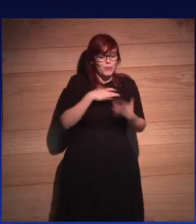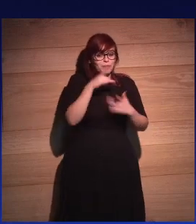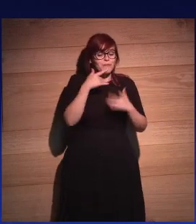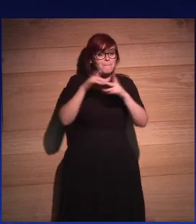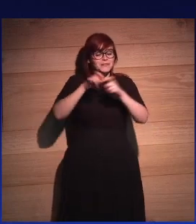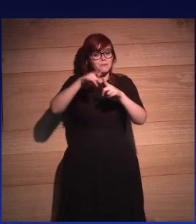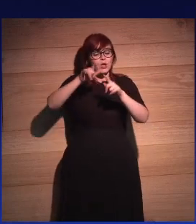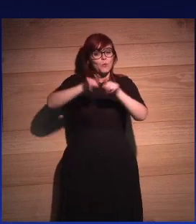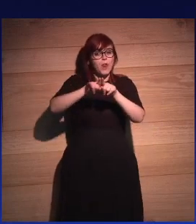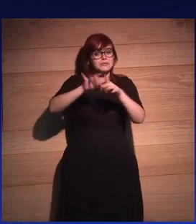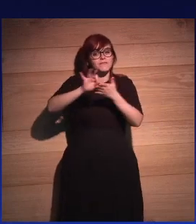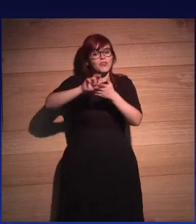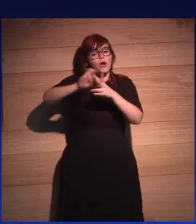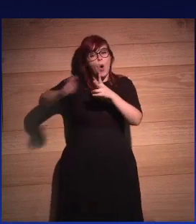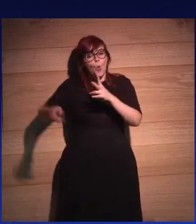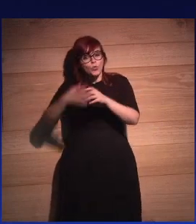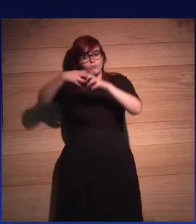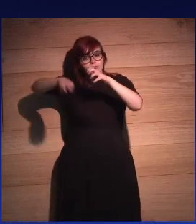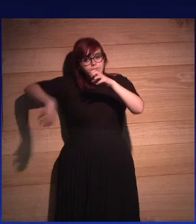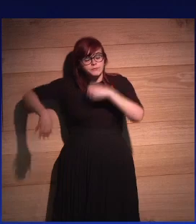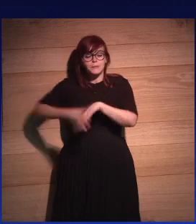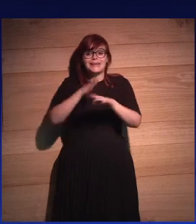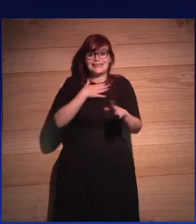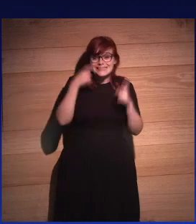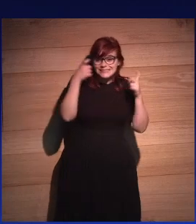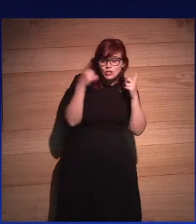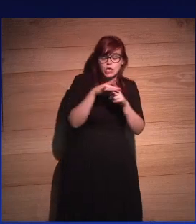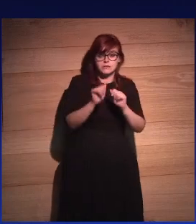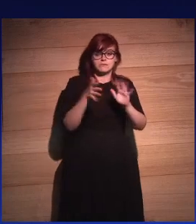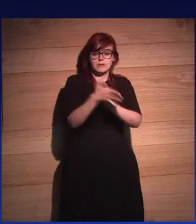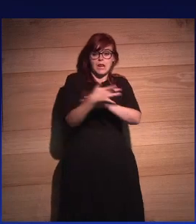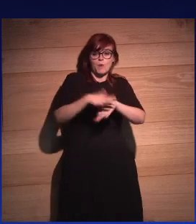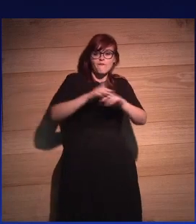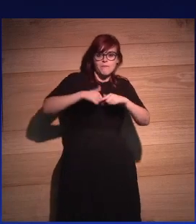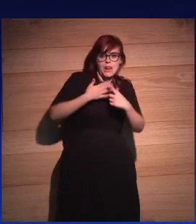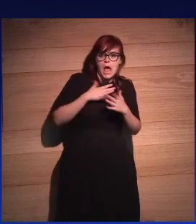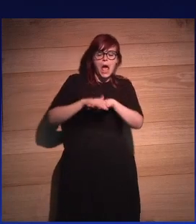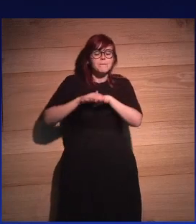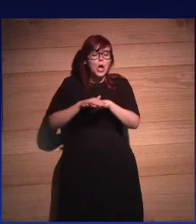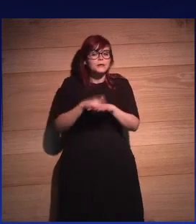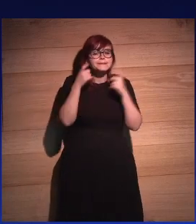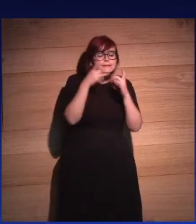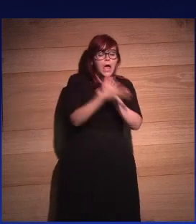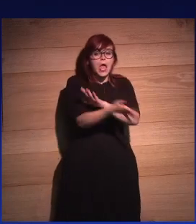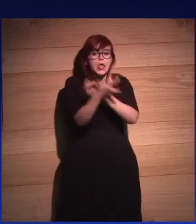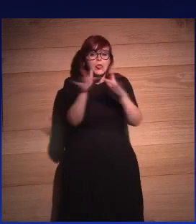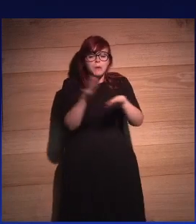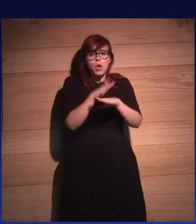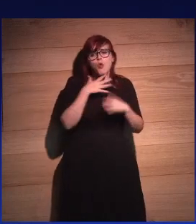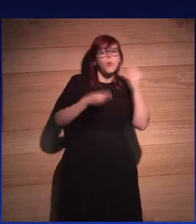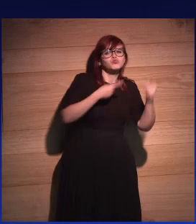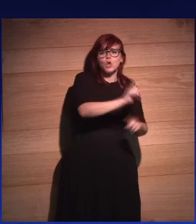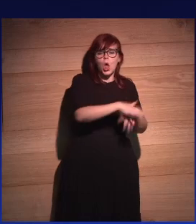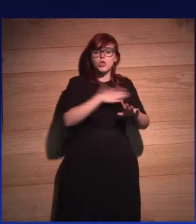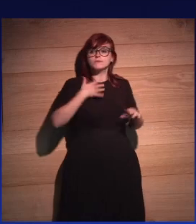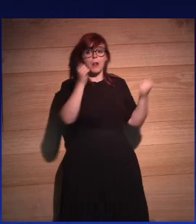las ramificaciones que tienen. Y yo cuando lo intento explicar incluso a familiares y amigos, ¿no? Que dicen, no, yo no uso no sé qué,